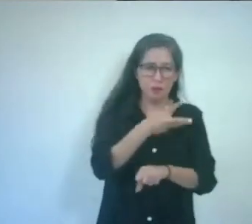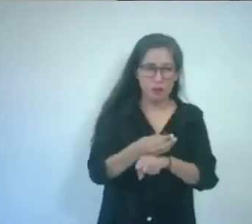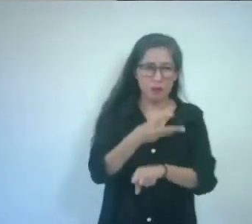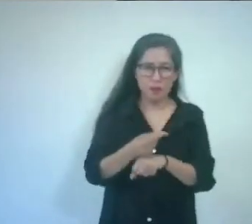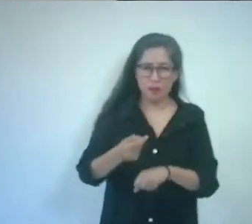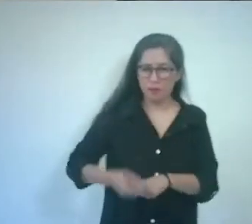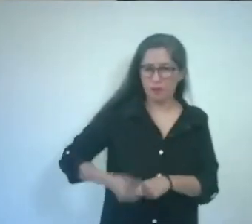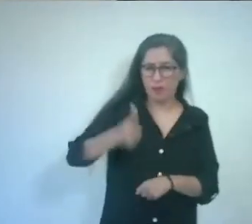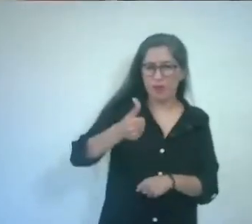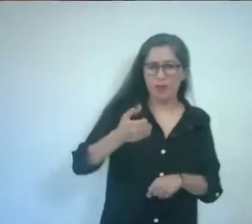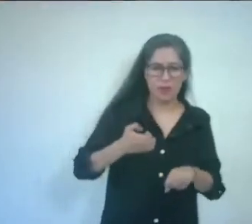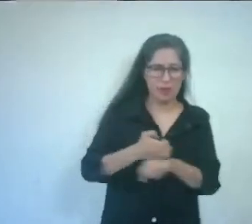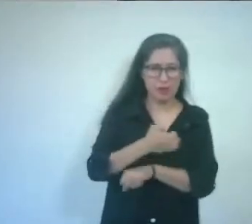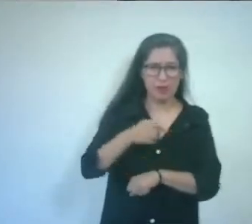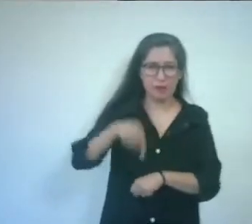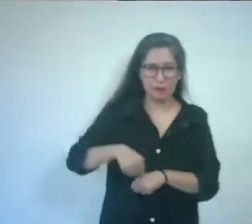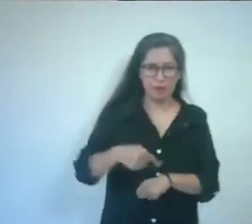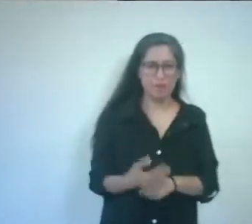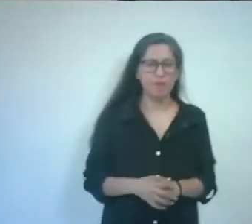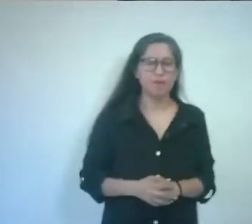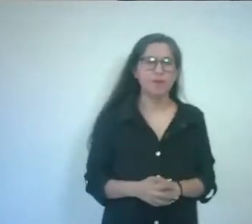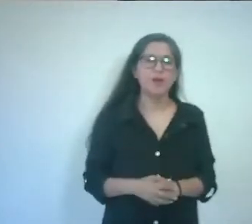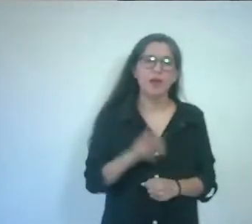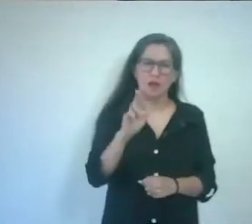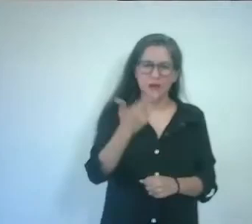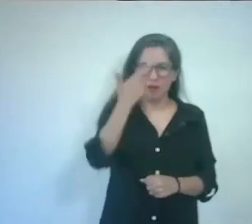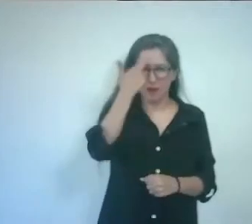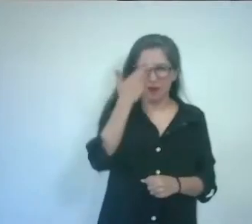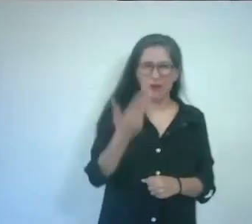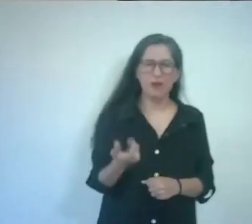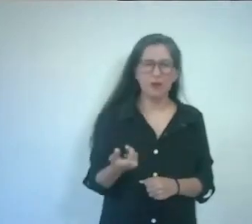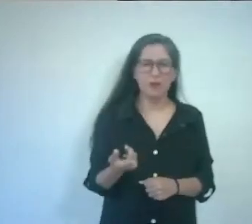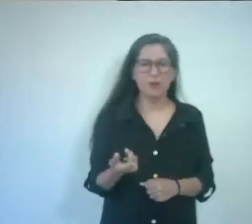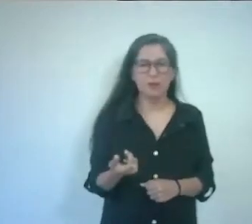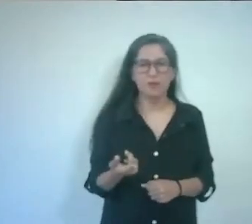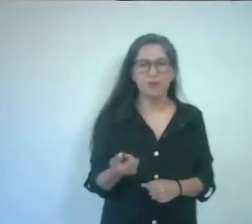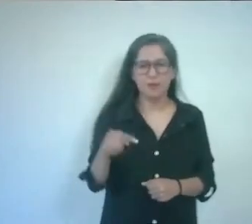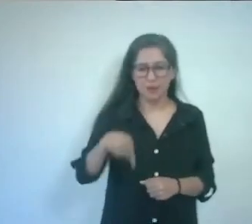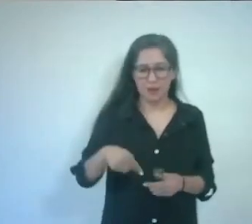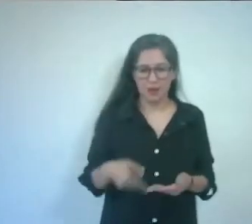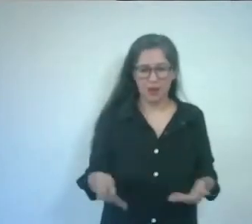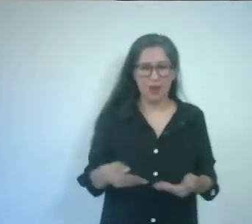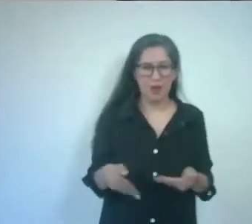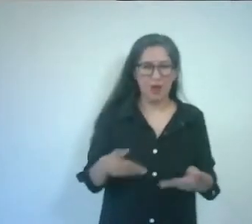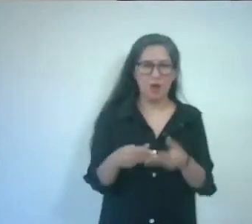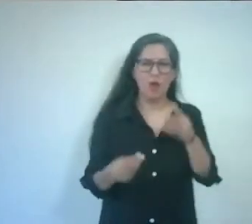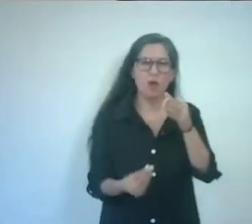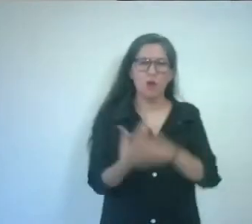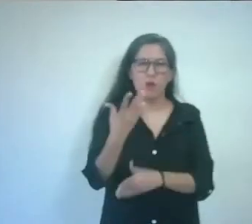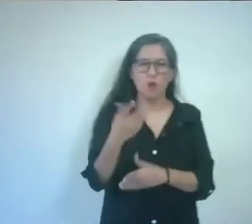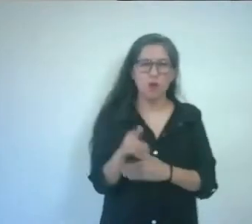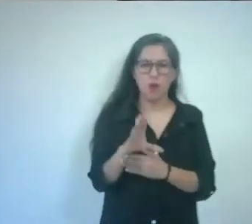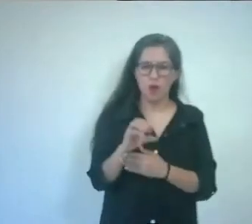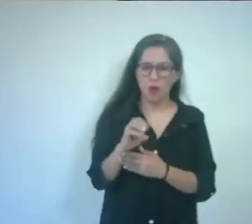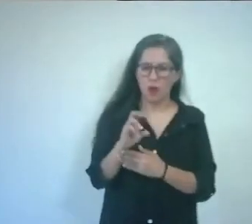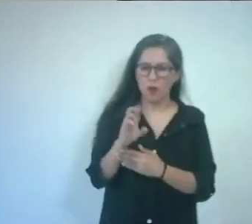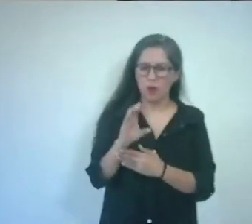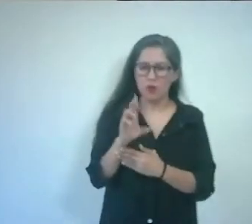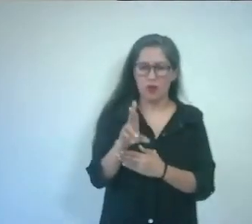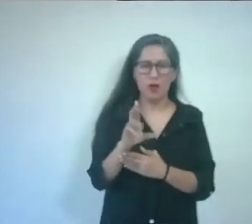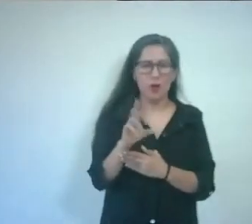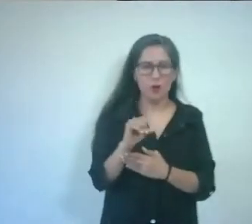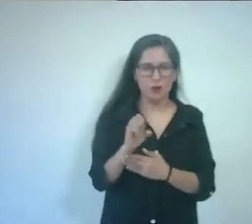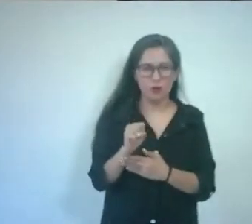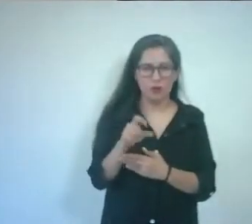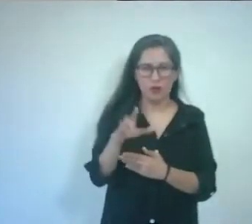primera vez en el Estado. Recordemos que en esta ocasión tuvimos un sistema novedoso, el sistema Conóceles, para conocer